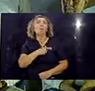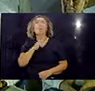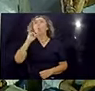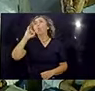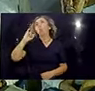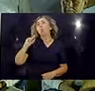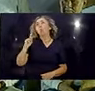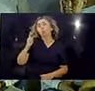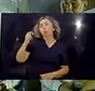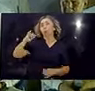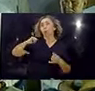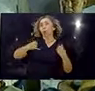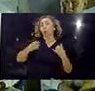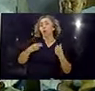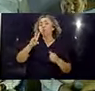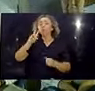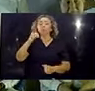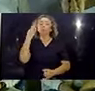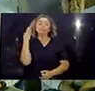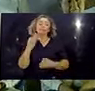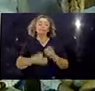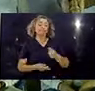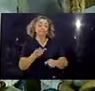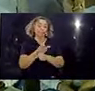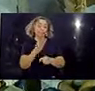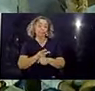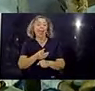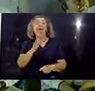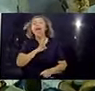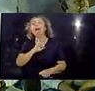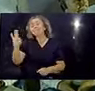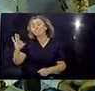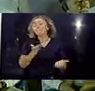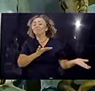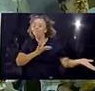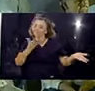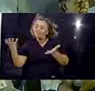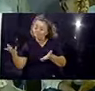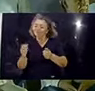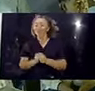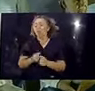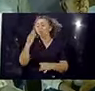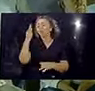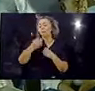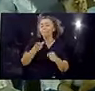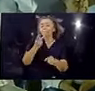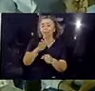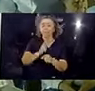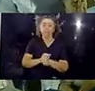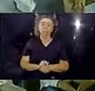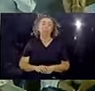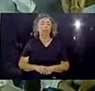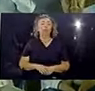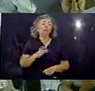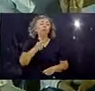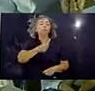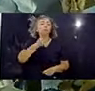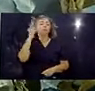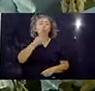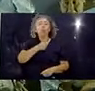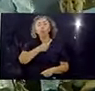pueda ir ahí a acabar la preparatoria que si un adulto mayor una adulta mayor quiere aprender computación